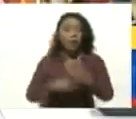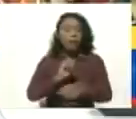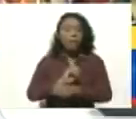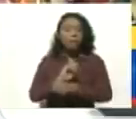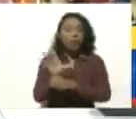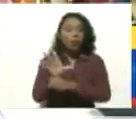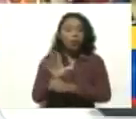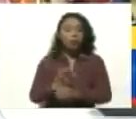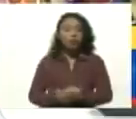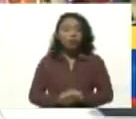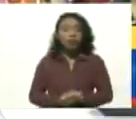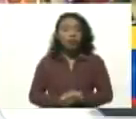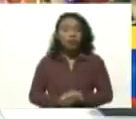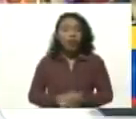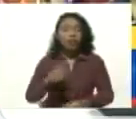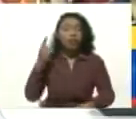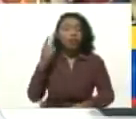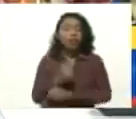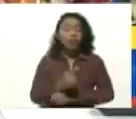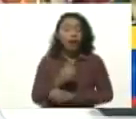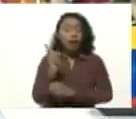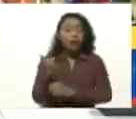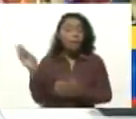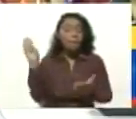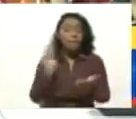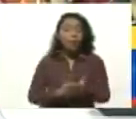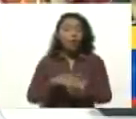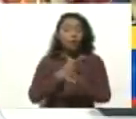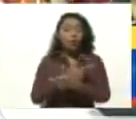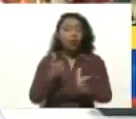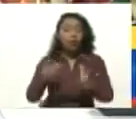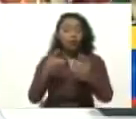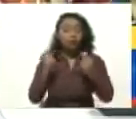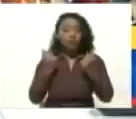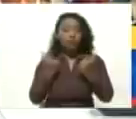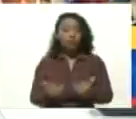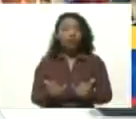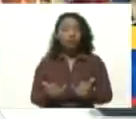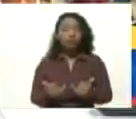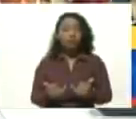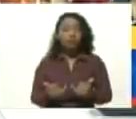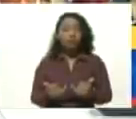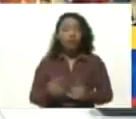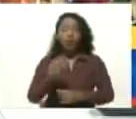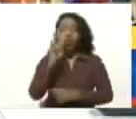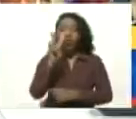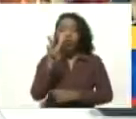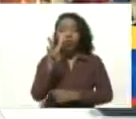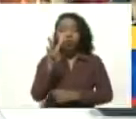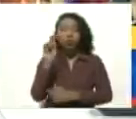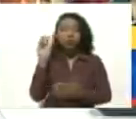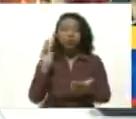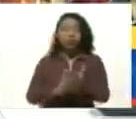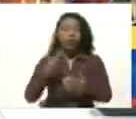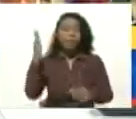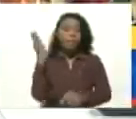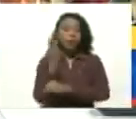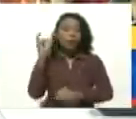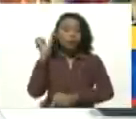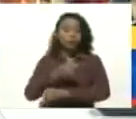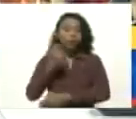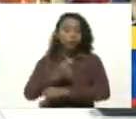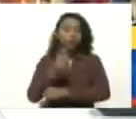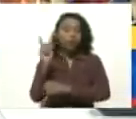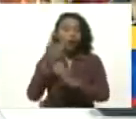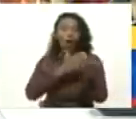extradición, y debería ser puesto en libertad inmediata, incondicional. Dos sentencias del tribunal de